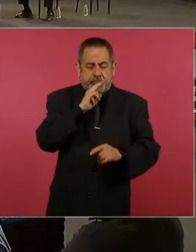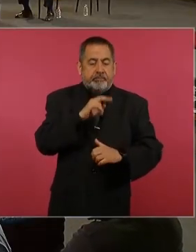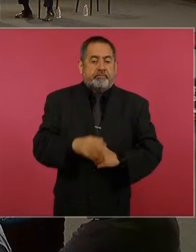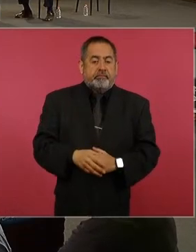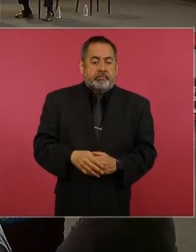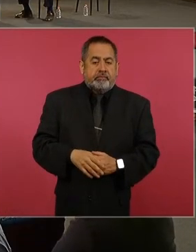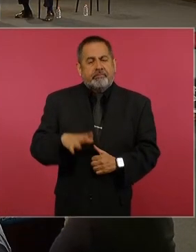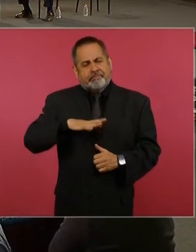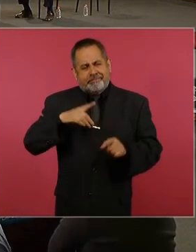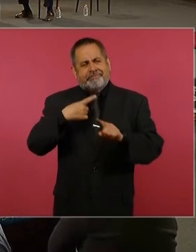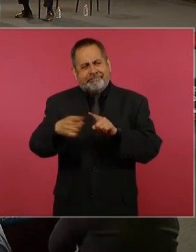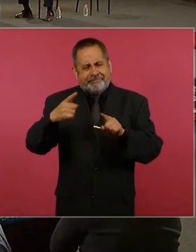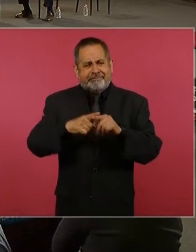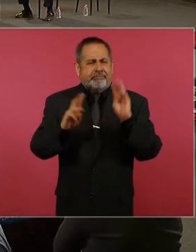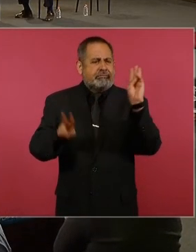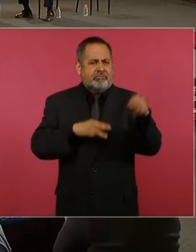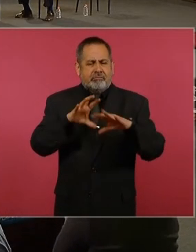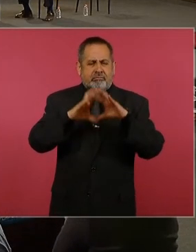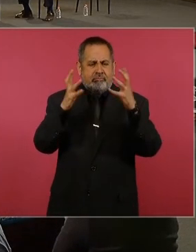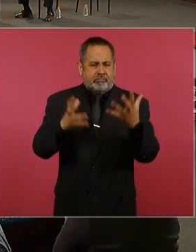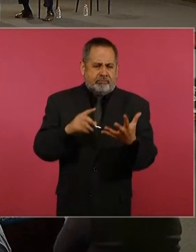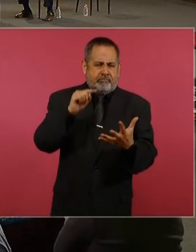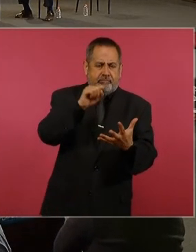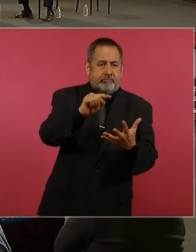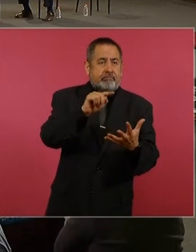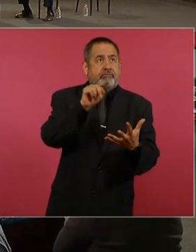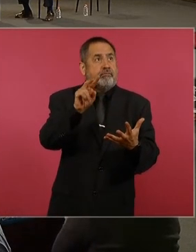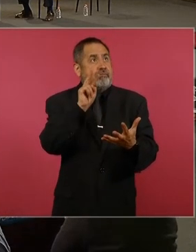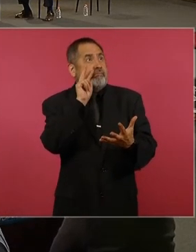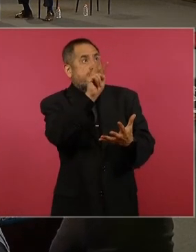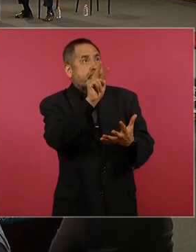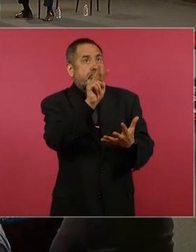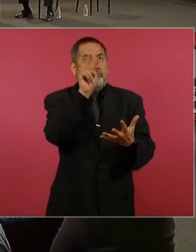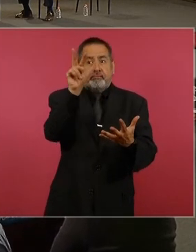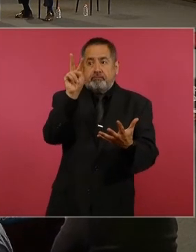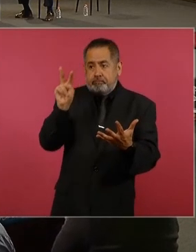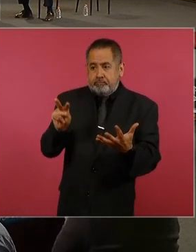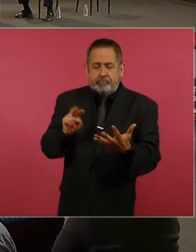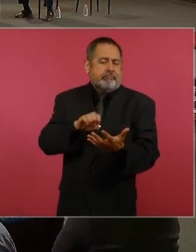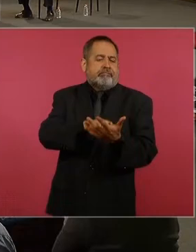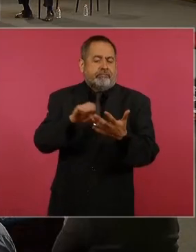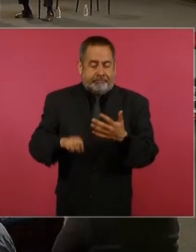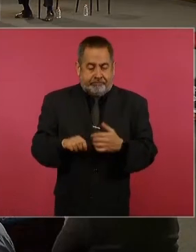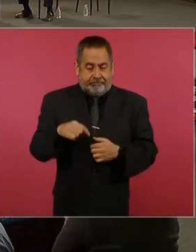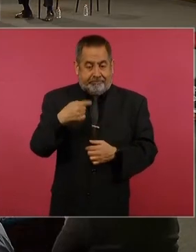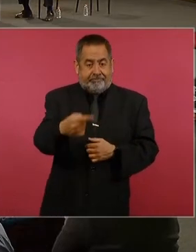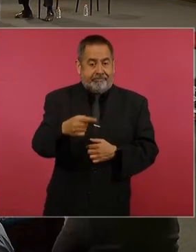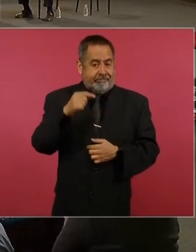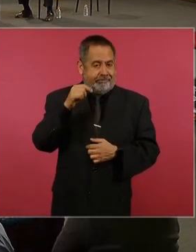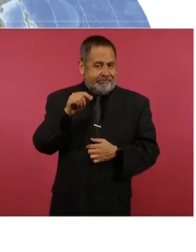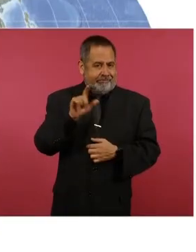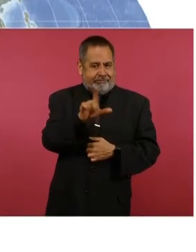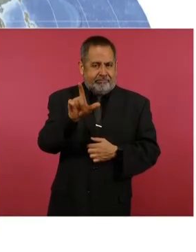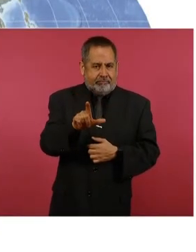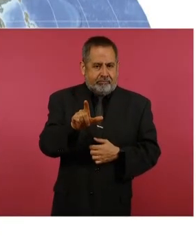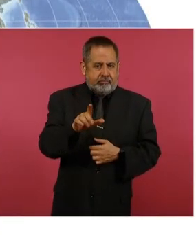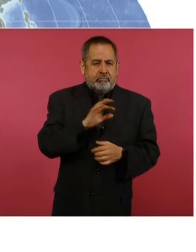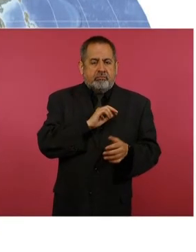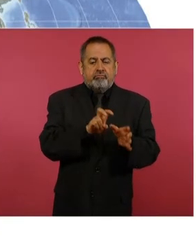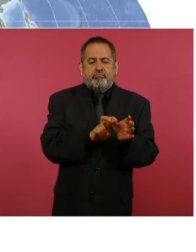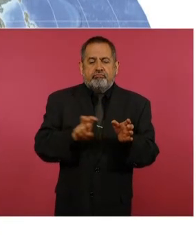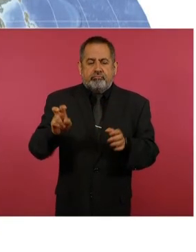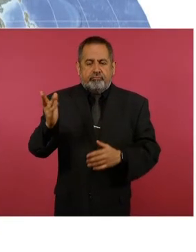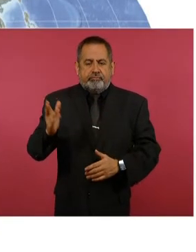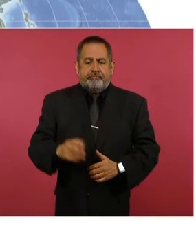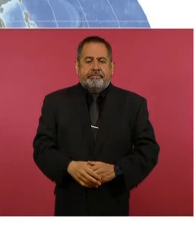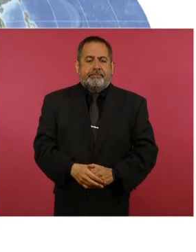muchos eclipses que van a tener lugar en el mundo. Si nos perdemos el de próximo abril aquí en México, pues podemos distinguir dónde